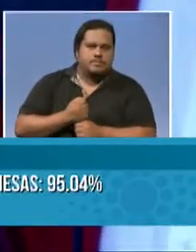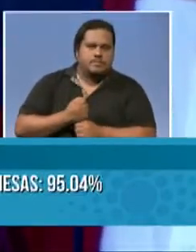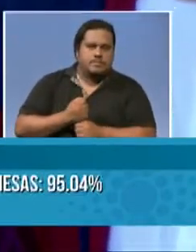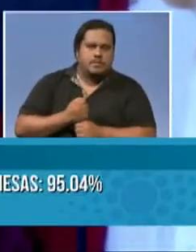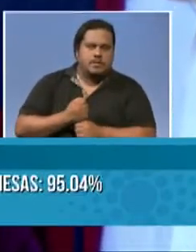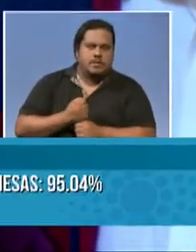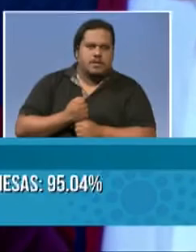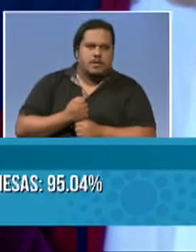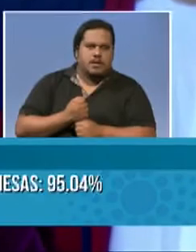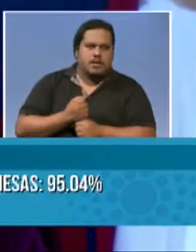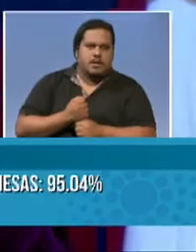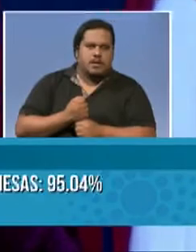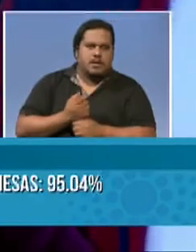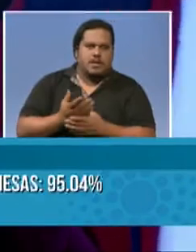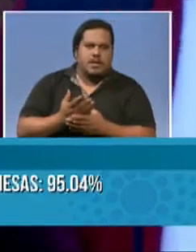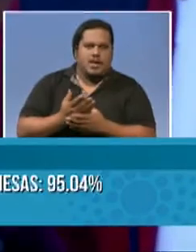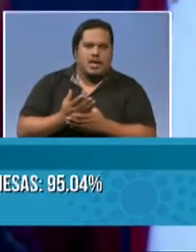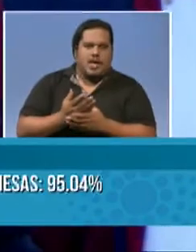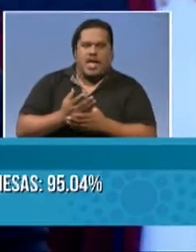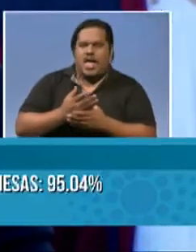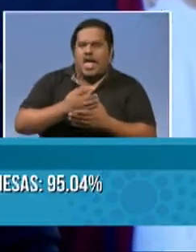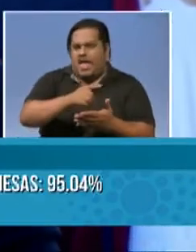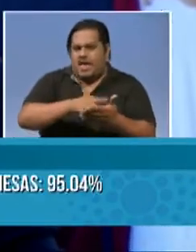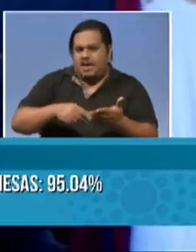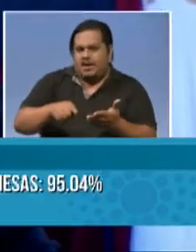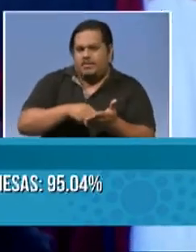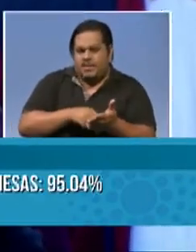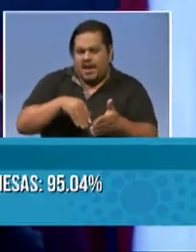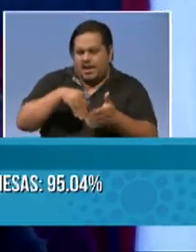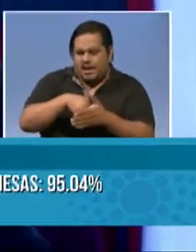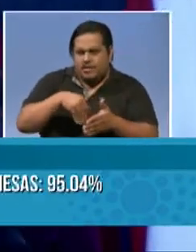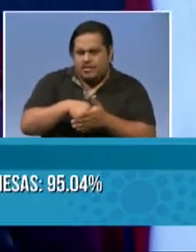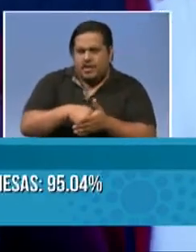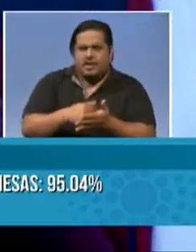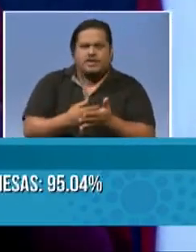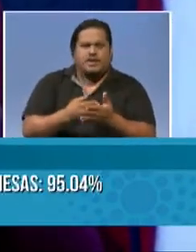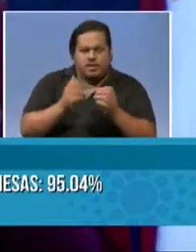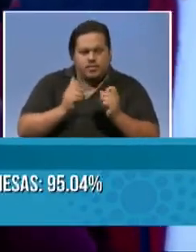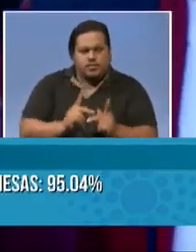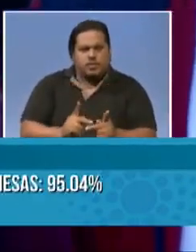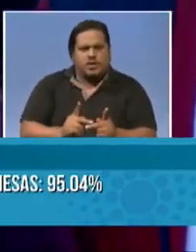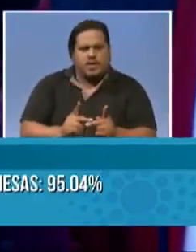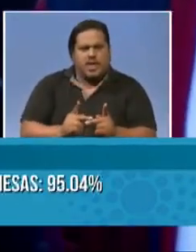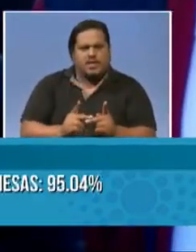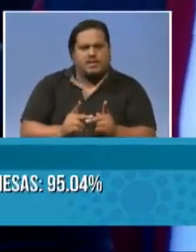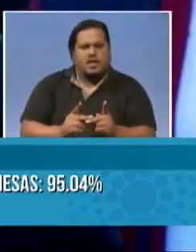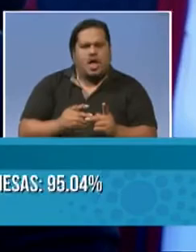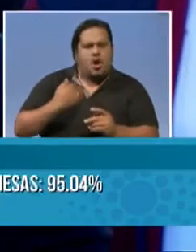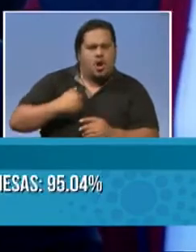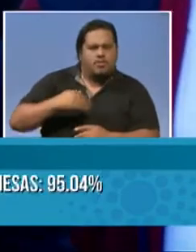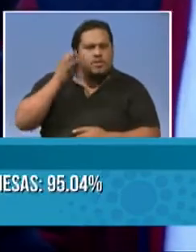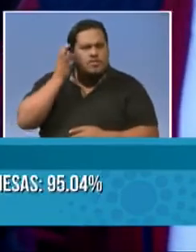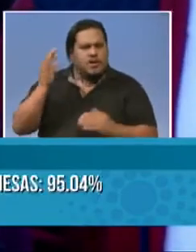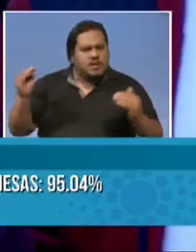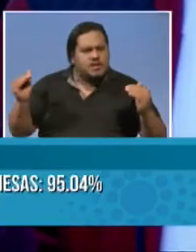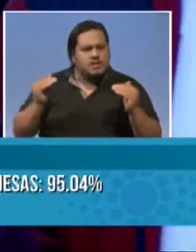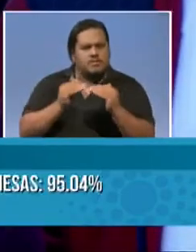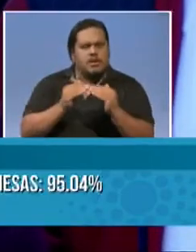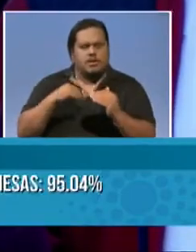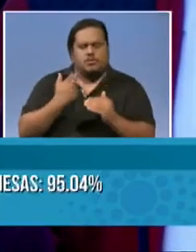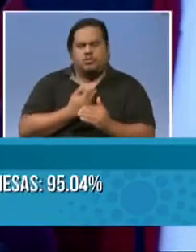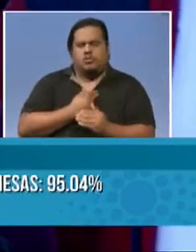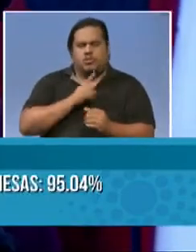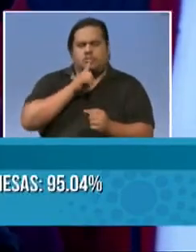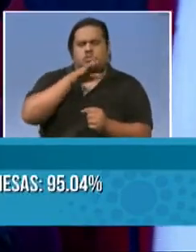en cerrar las brechas históricas que hay de oportunidades entre hombres y mujeres, y que estamos